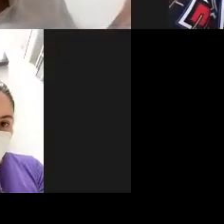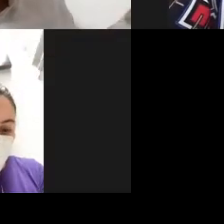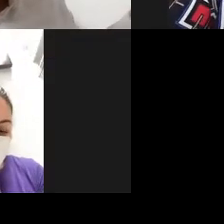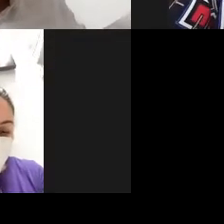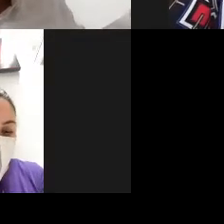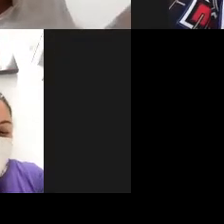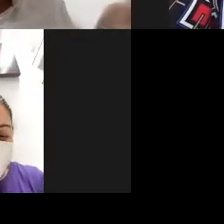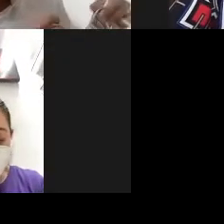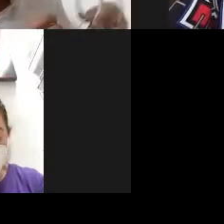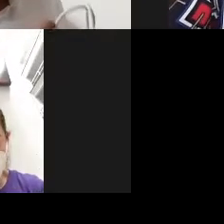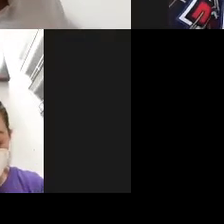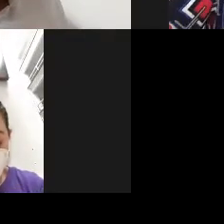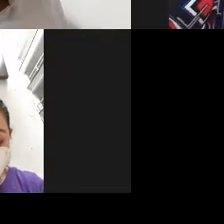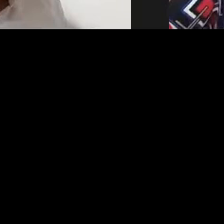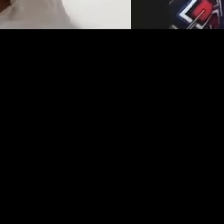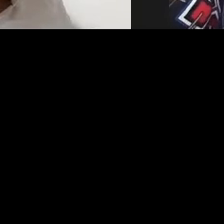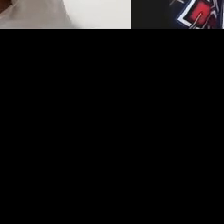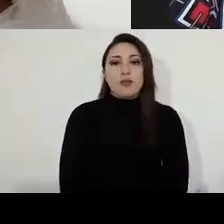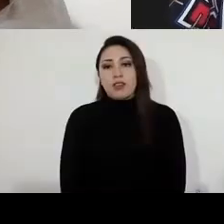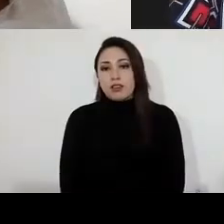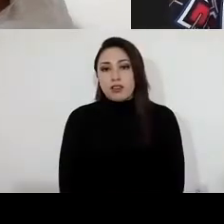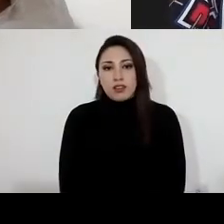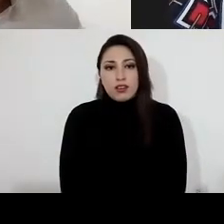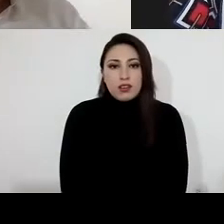Presidenta, adelante, por favor.